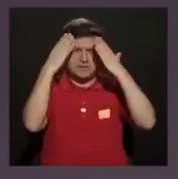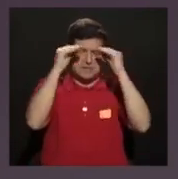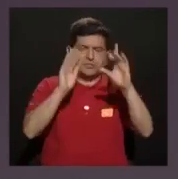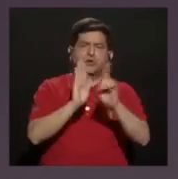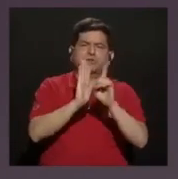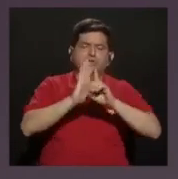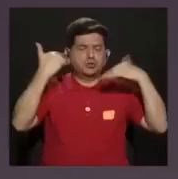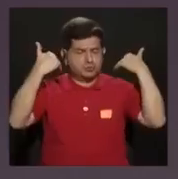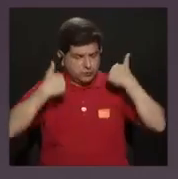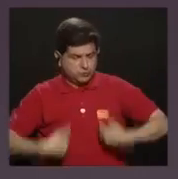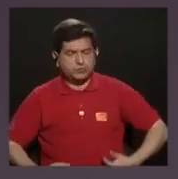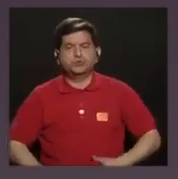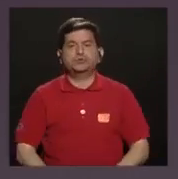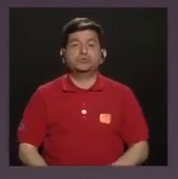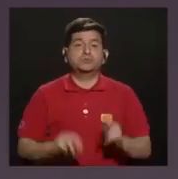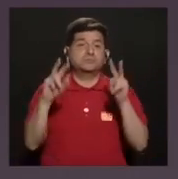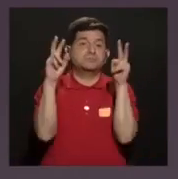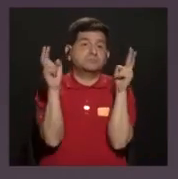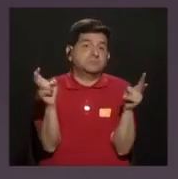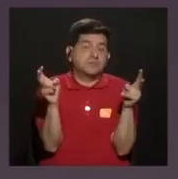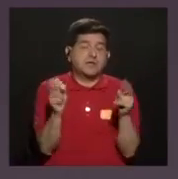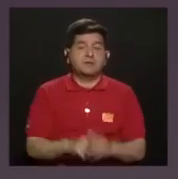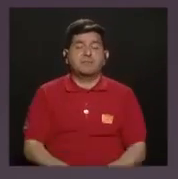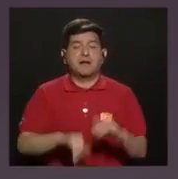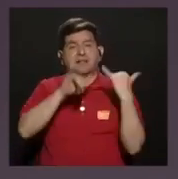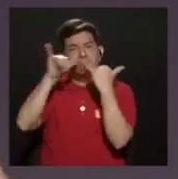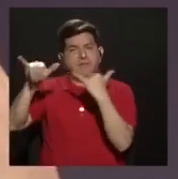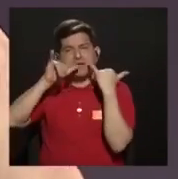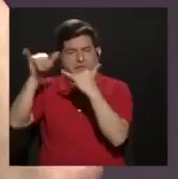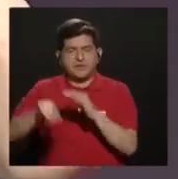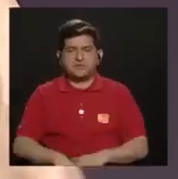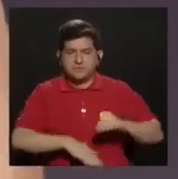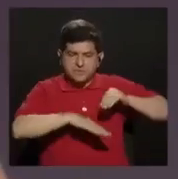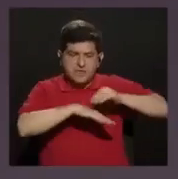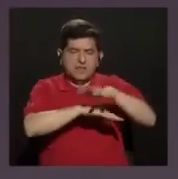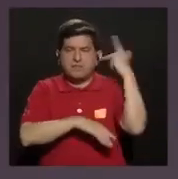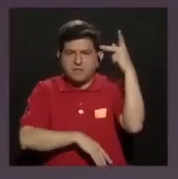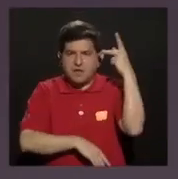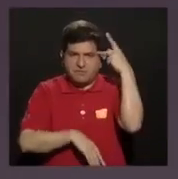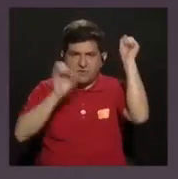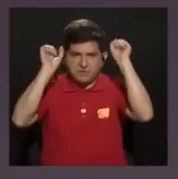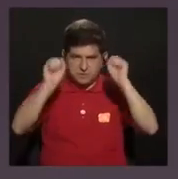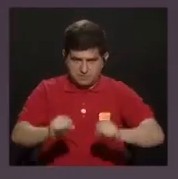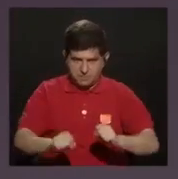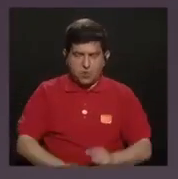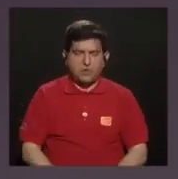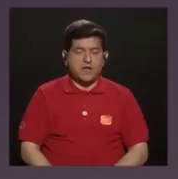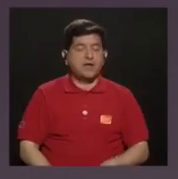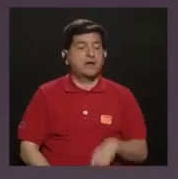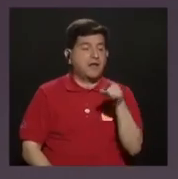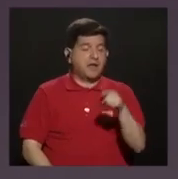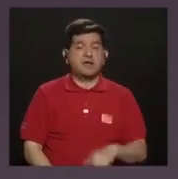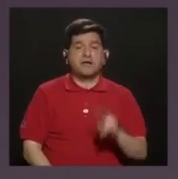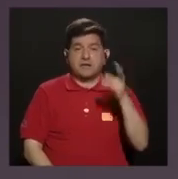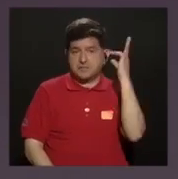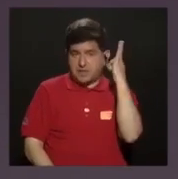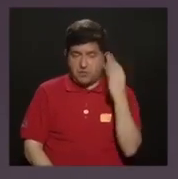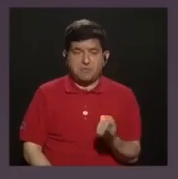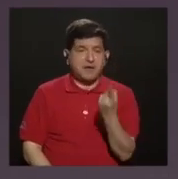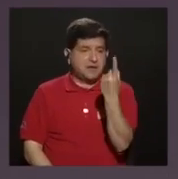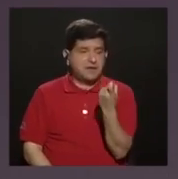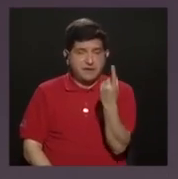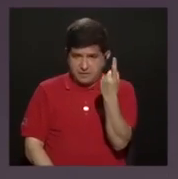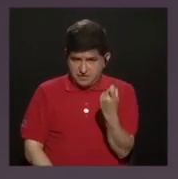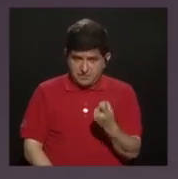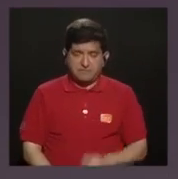derechos humanos, en el tema de denuncias de incidencia política, para que puedan llegar, replicarle a las compañeras que todavía están